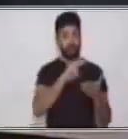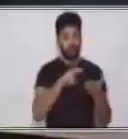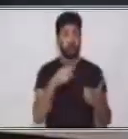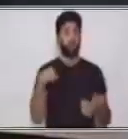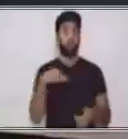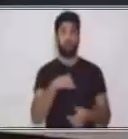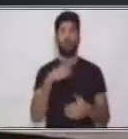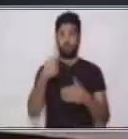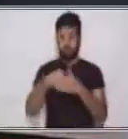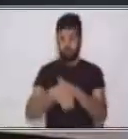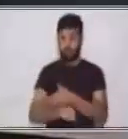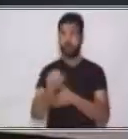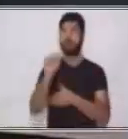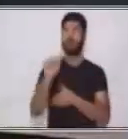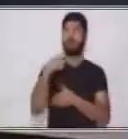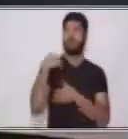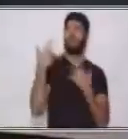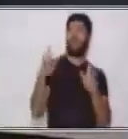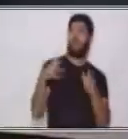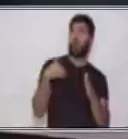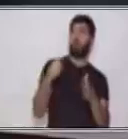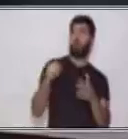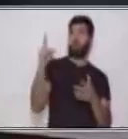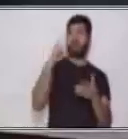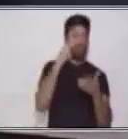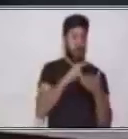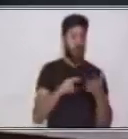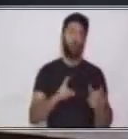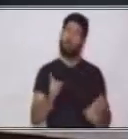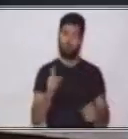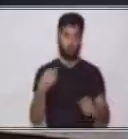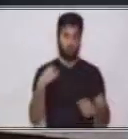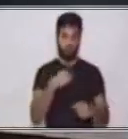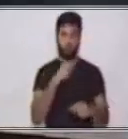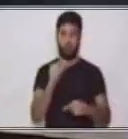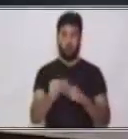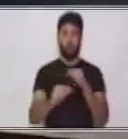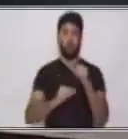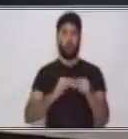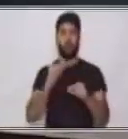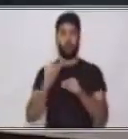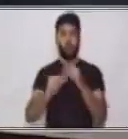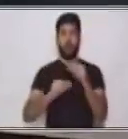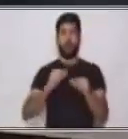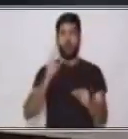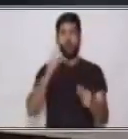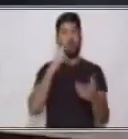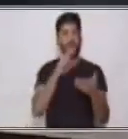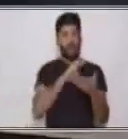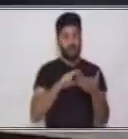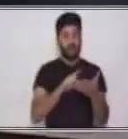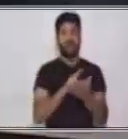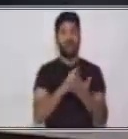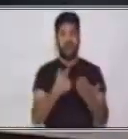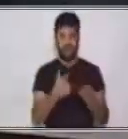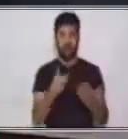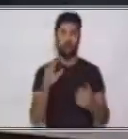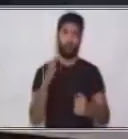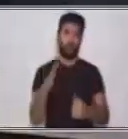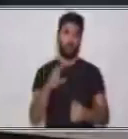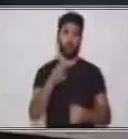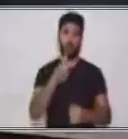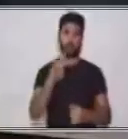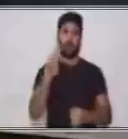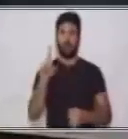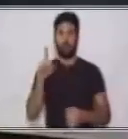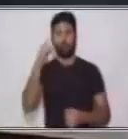no nacemos con un hábito. El hábito nosotros no lo tenemos que crear. Y según dicen, que uno para crearse un hábito son 21 días. Entonces